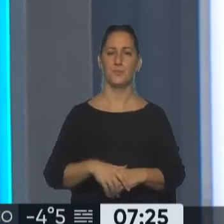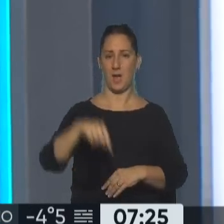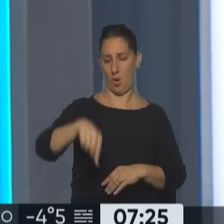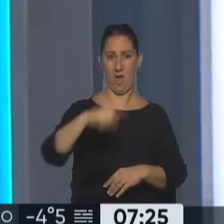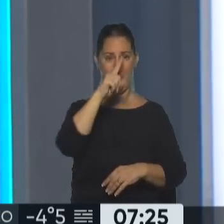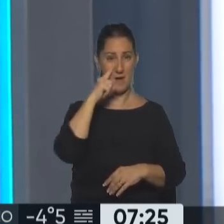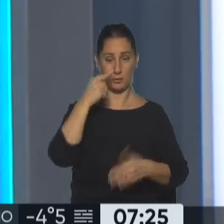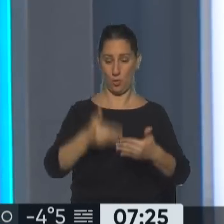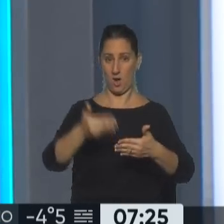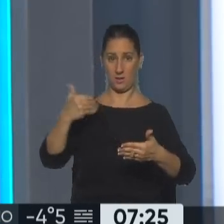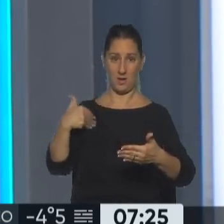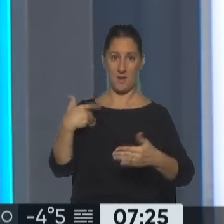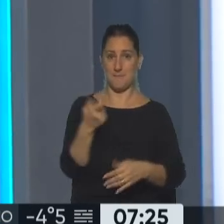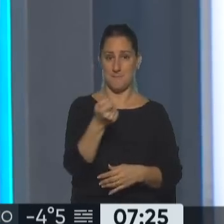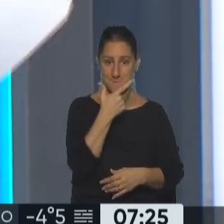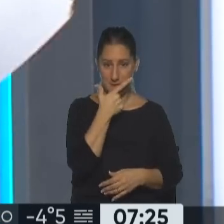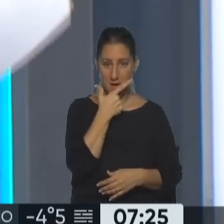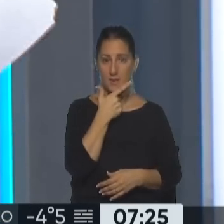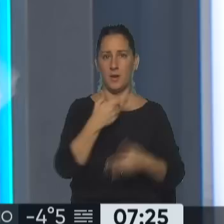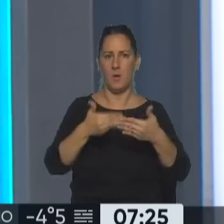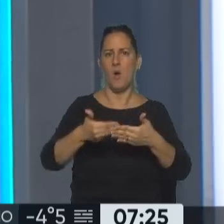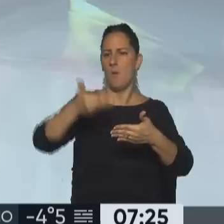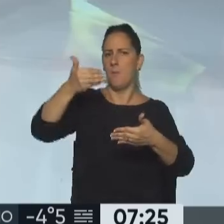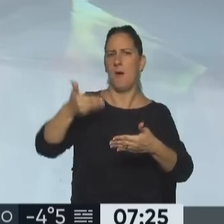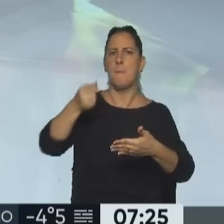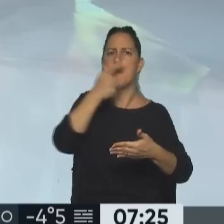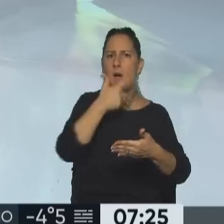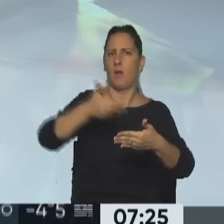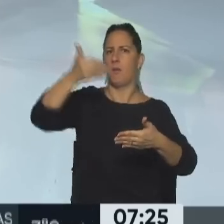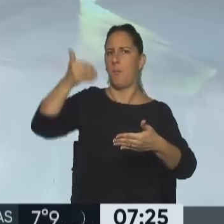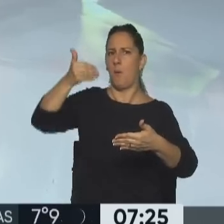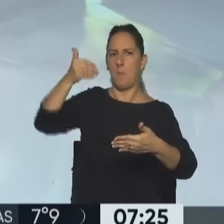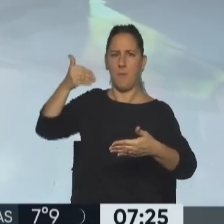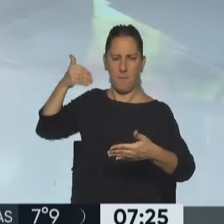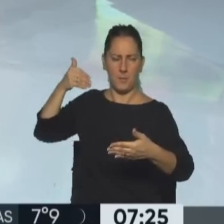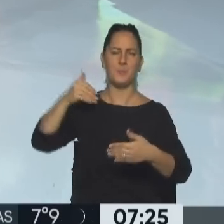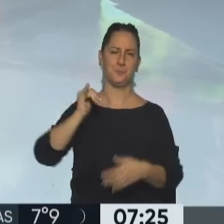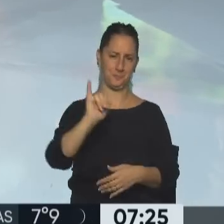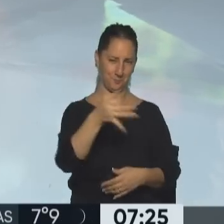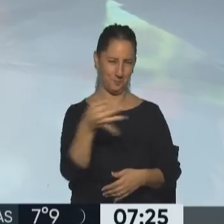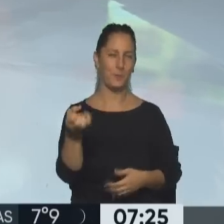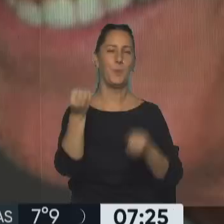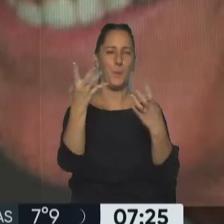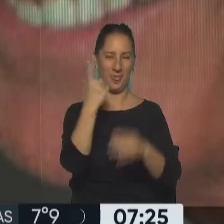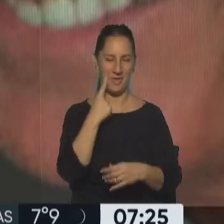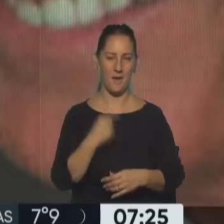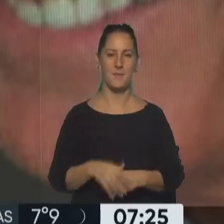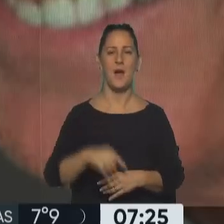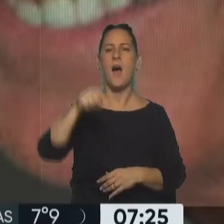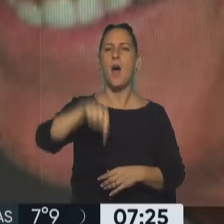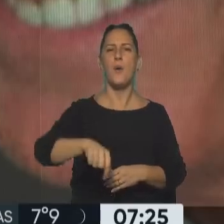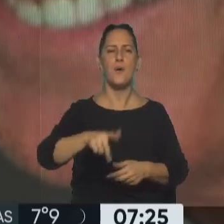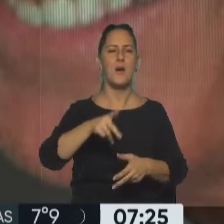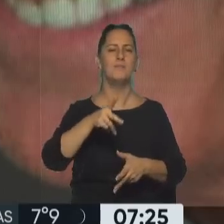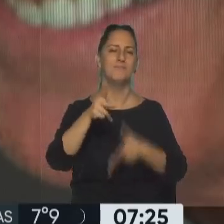de Alberto, es la de Macri, pero así Sí, podríamos ir para atrás permanentemente, ¿no? sí. A ver, Ale, ¿cómo estás? Buen día. En este caso nos toca hablar